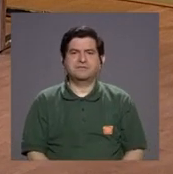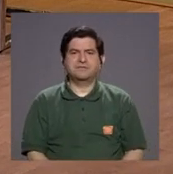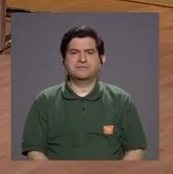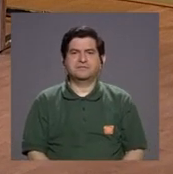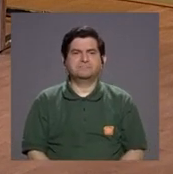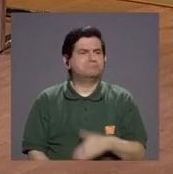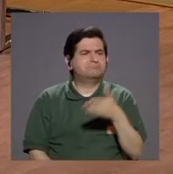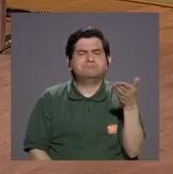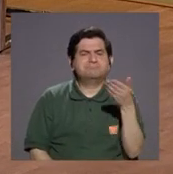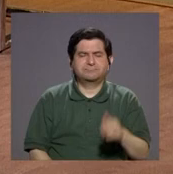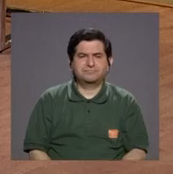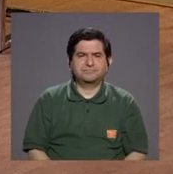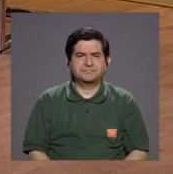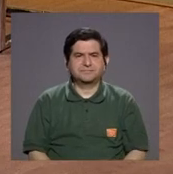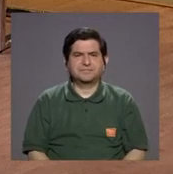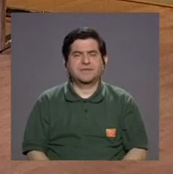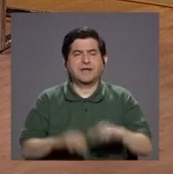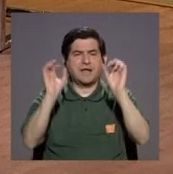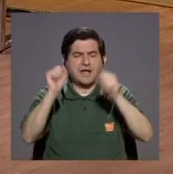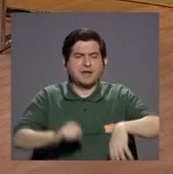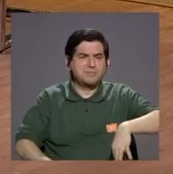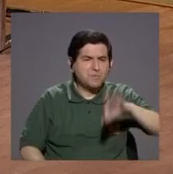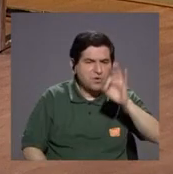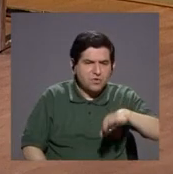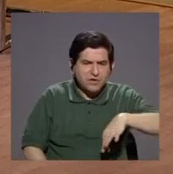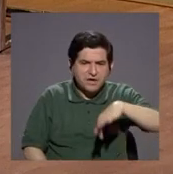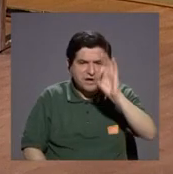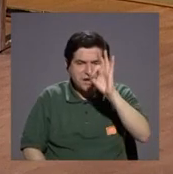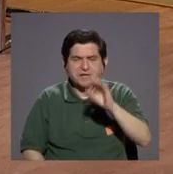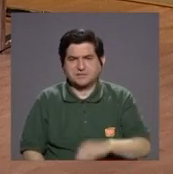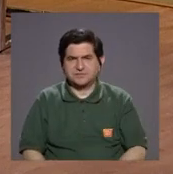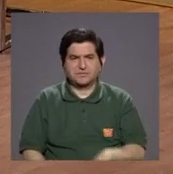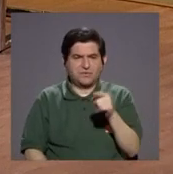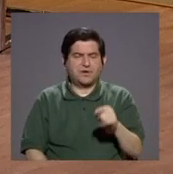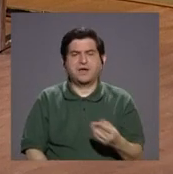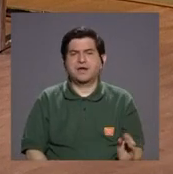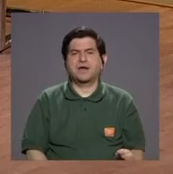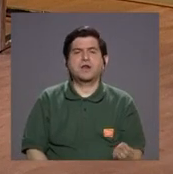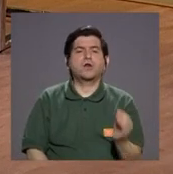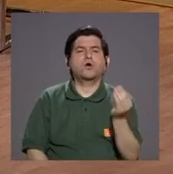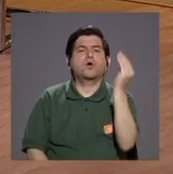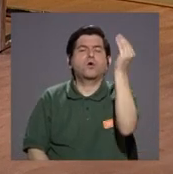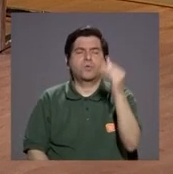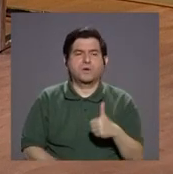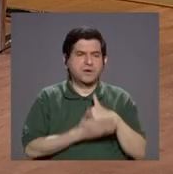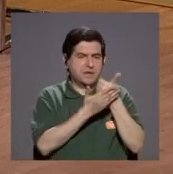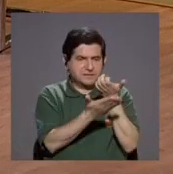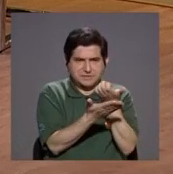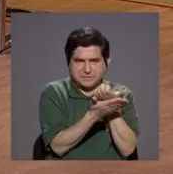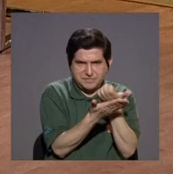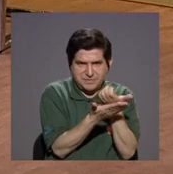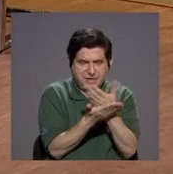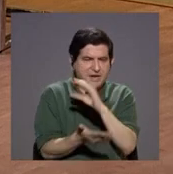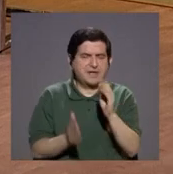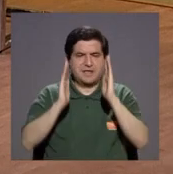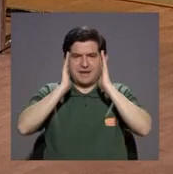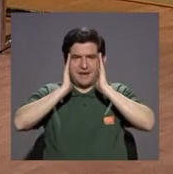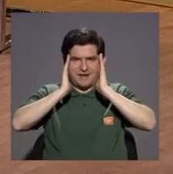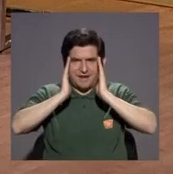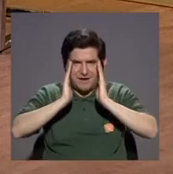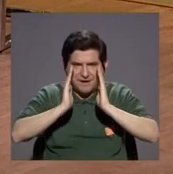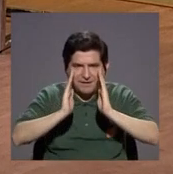en la selección de las de los jóvenes que son becados y la cobertura